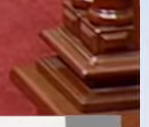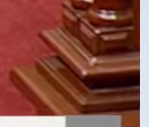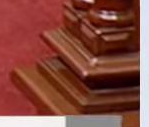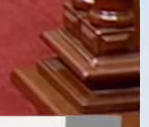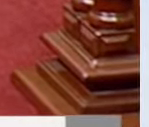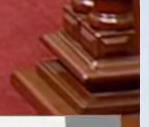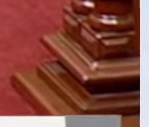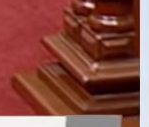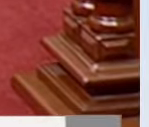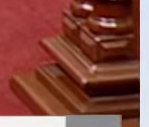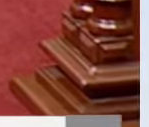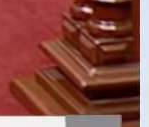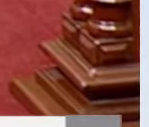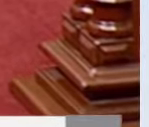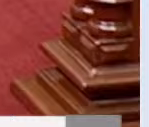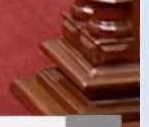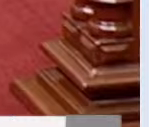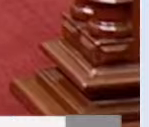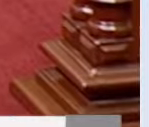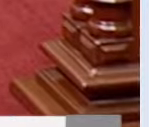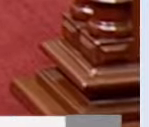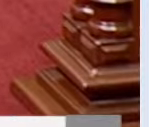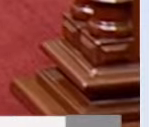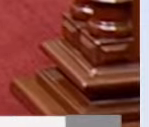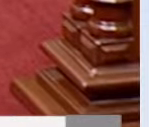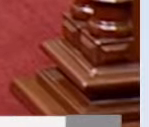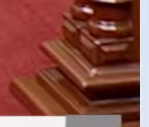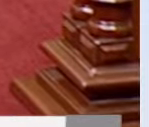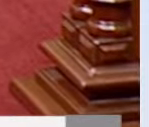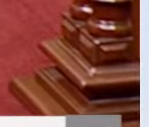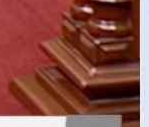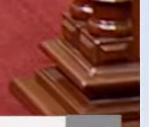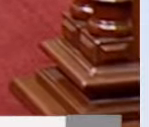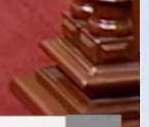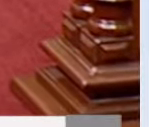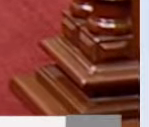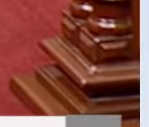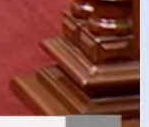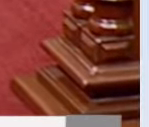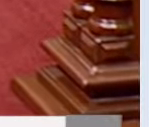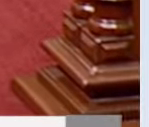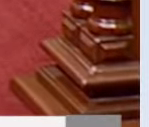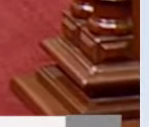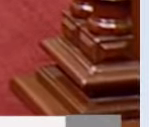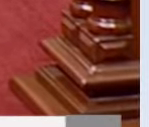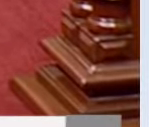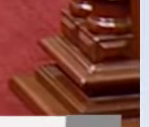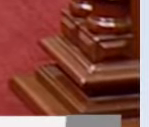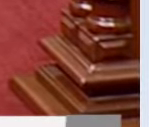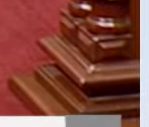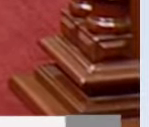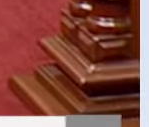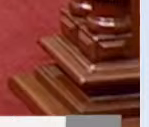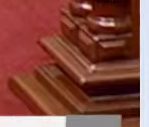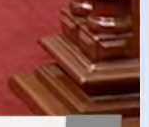ya está destrabado y en estos días, el 19 o el 26, ya se firma el convenio final.